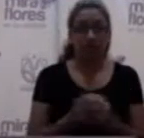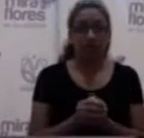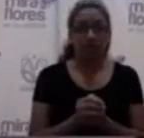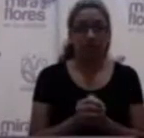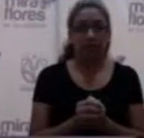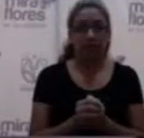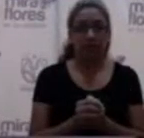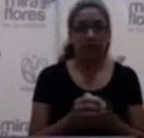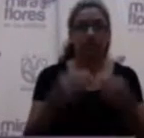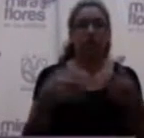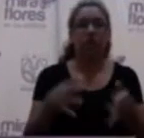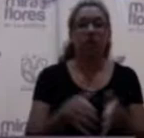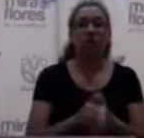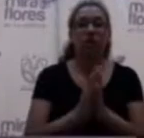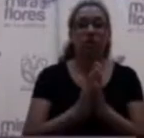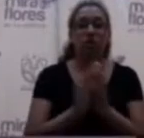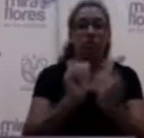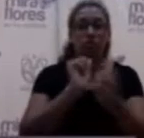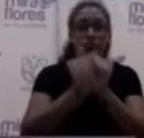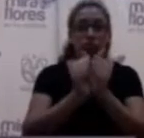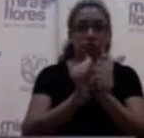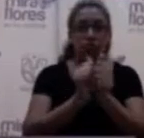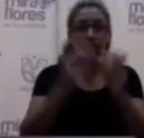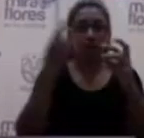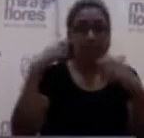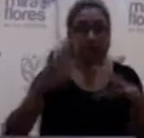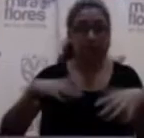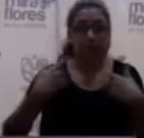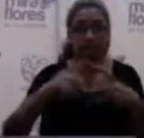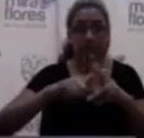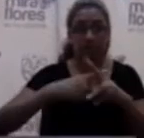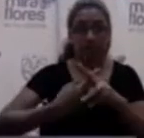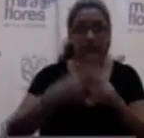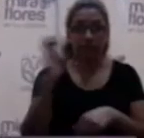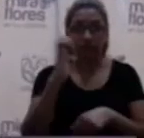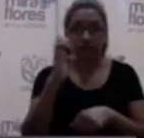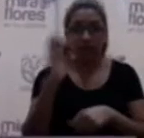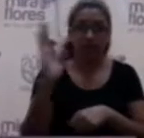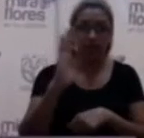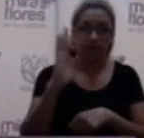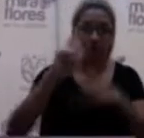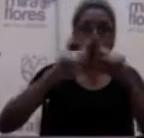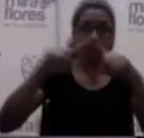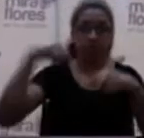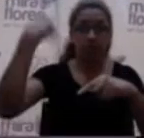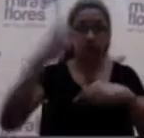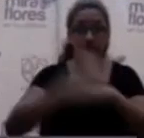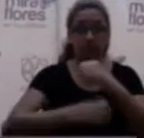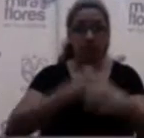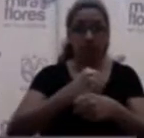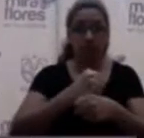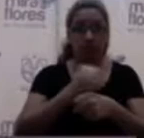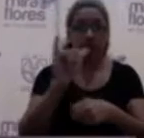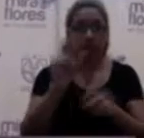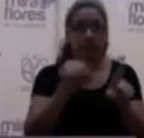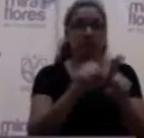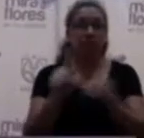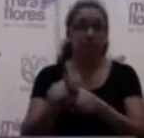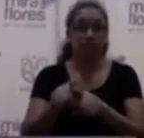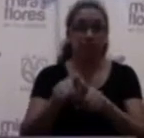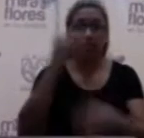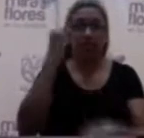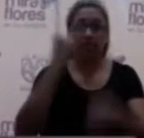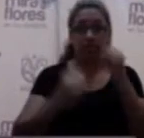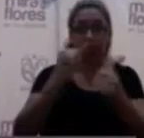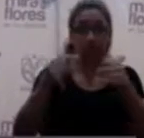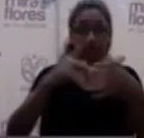Actualmente ya se encuentra solicitando el concurso para dar inicio en enero y febrero del próximo año y